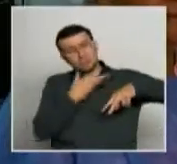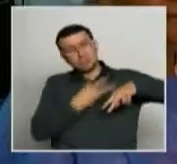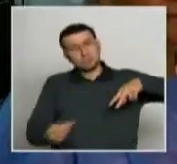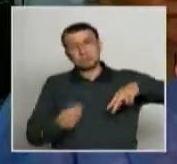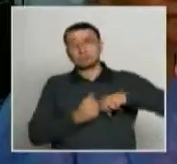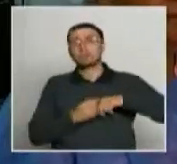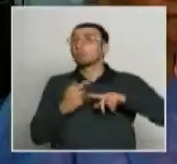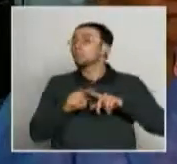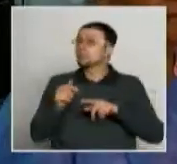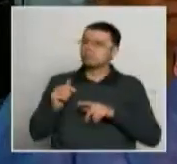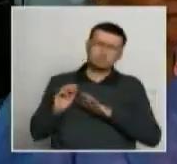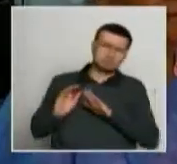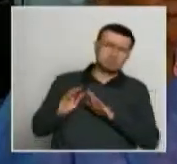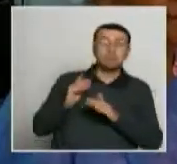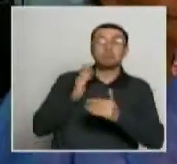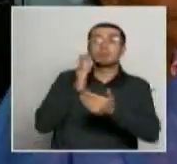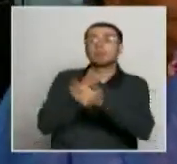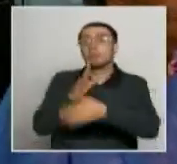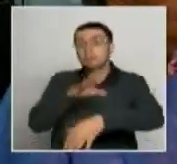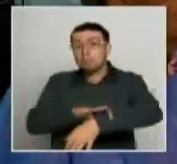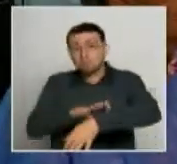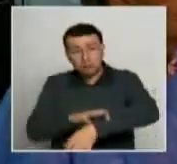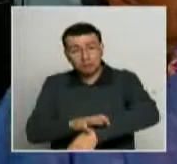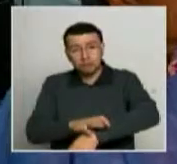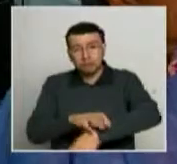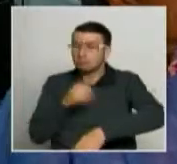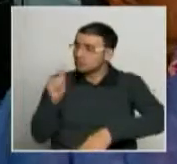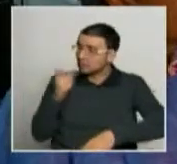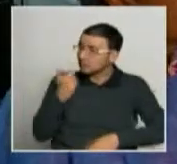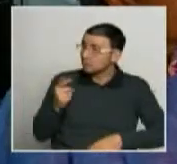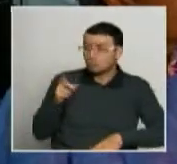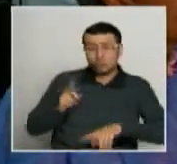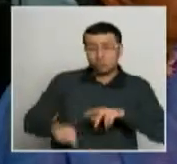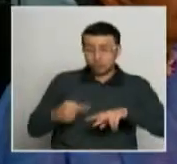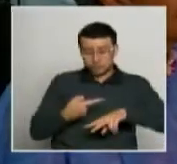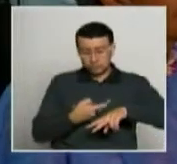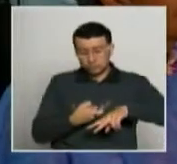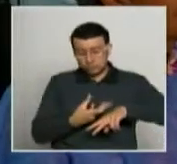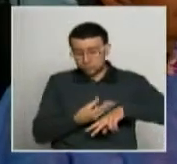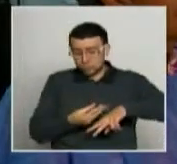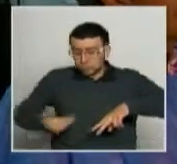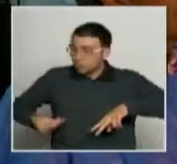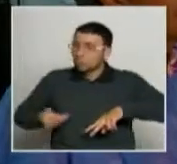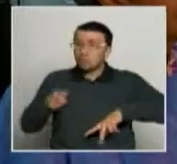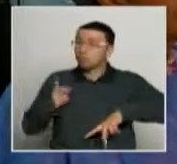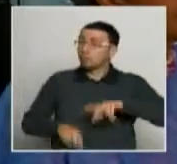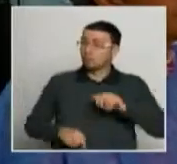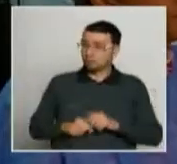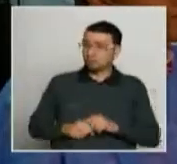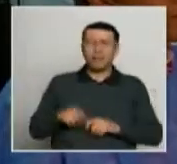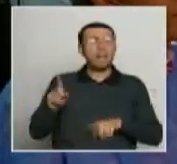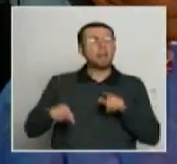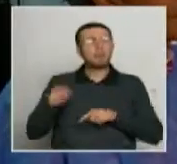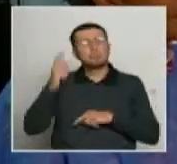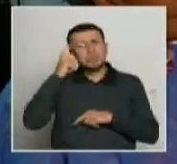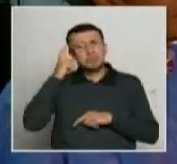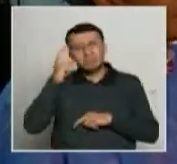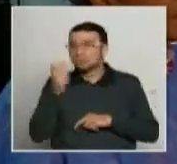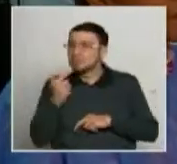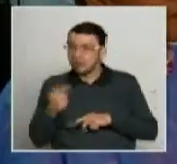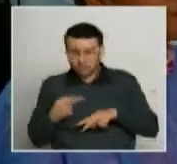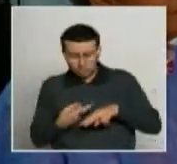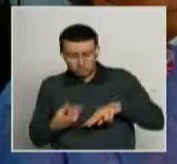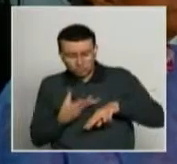flebólogo, muchos dicen, a usted no se le pueden inyectar esas venas. Porque la gente cree que es quitar la parte